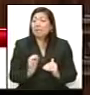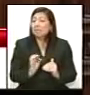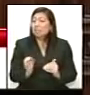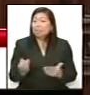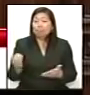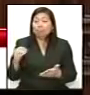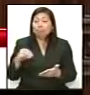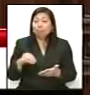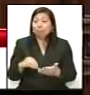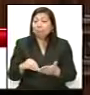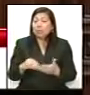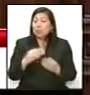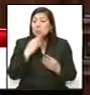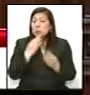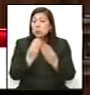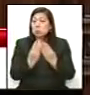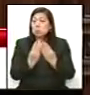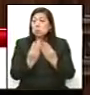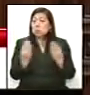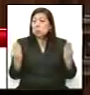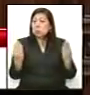pusieron mármol